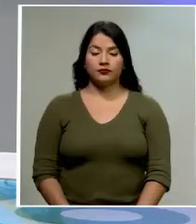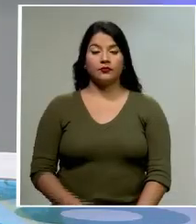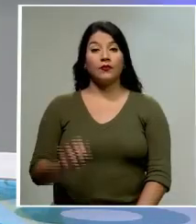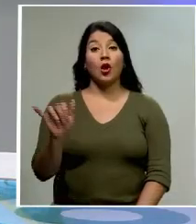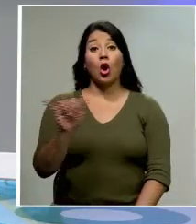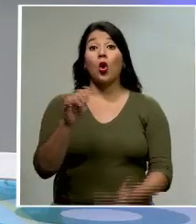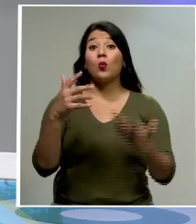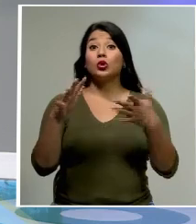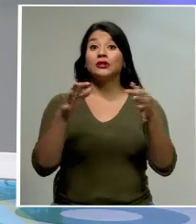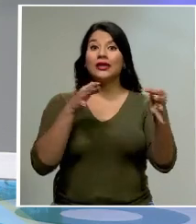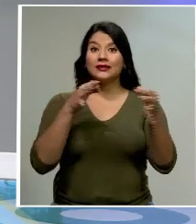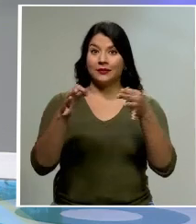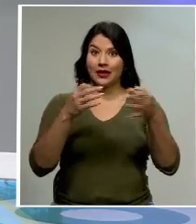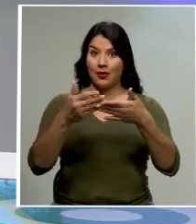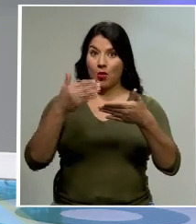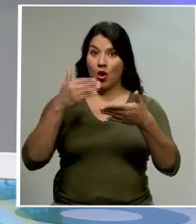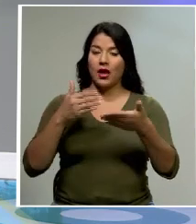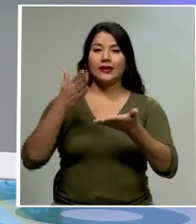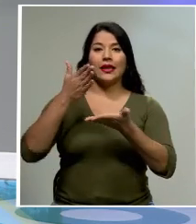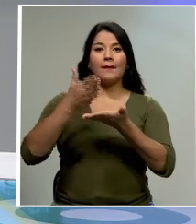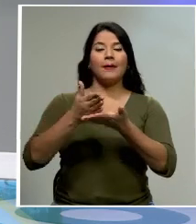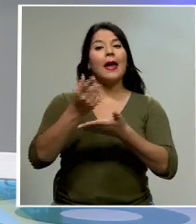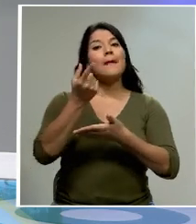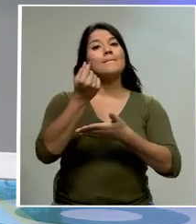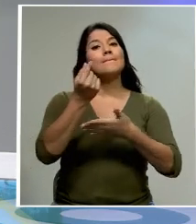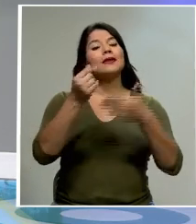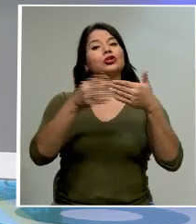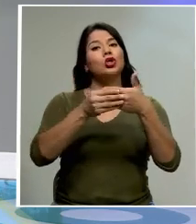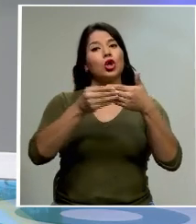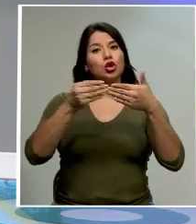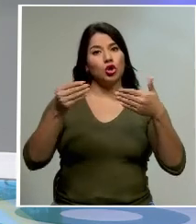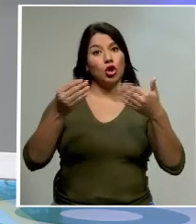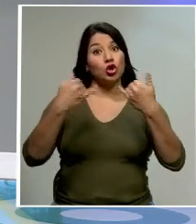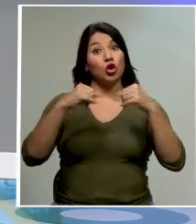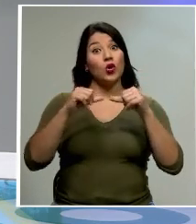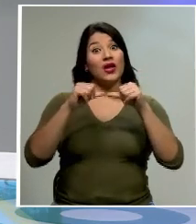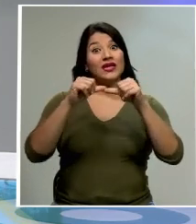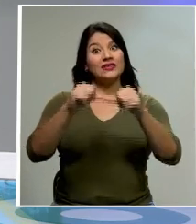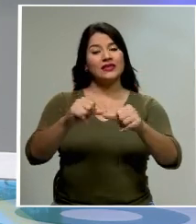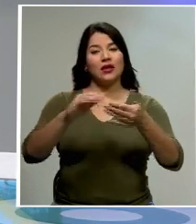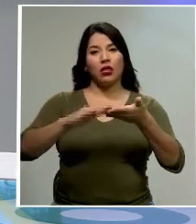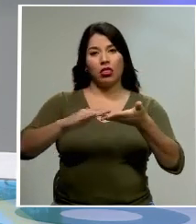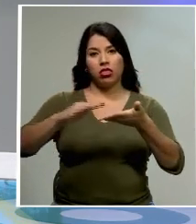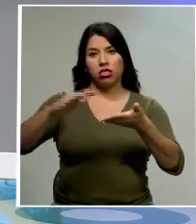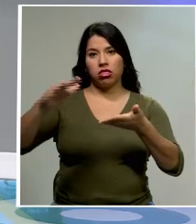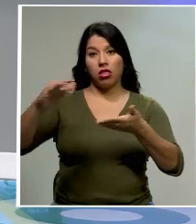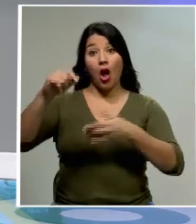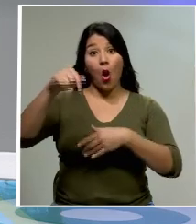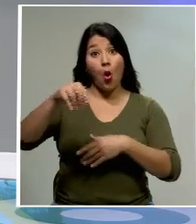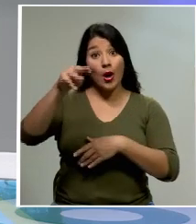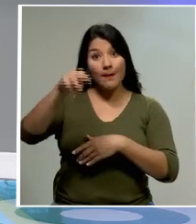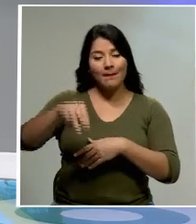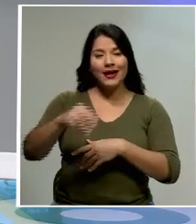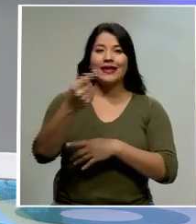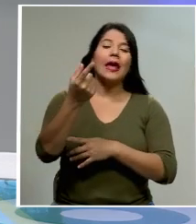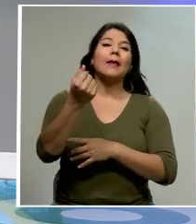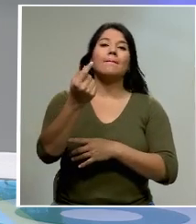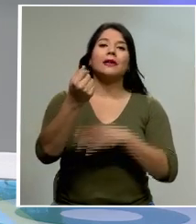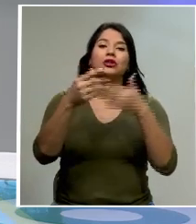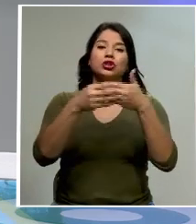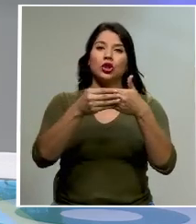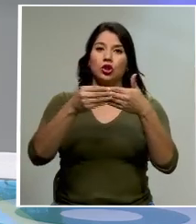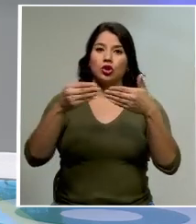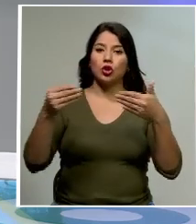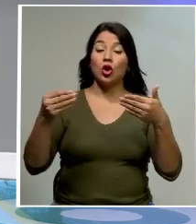Como le adelantamos antes de ir al corte, el tipo de cambio del dólar continúa al alza y este martes el precio de la divisa